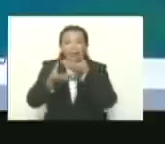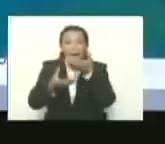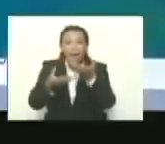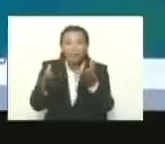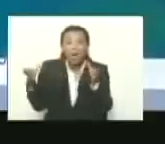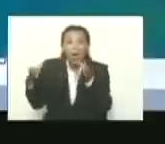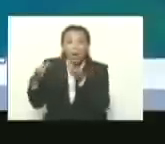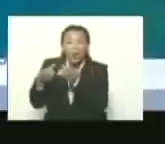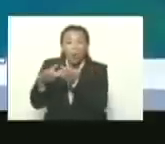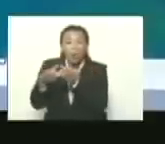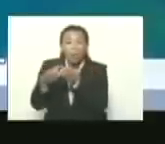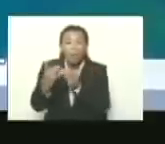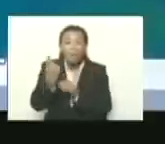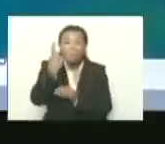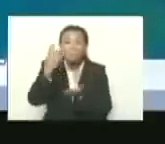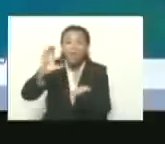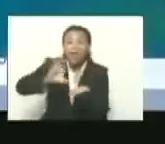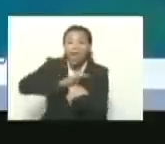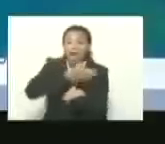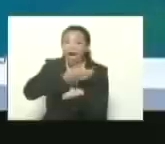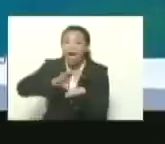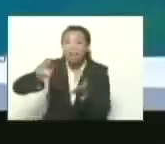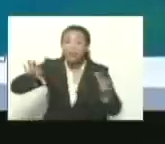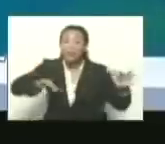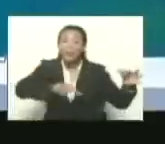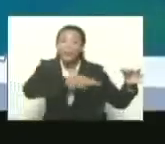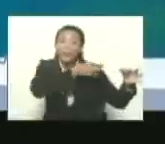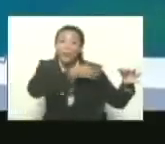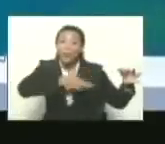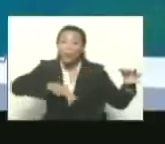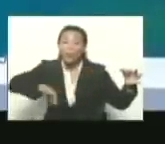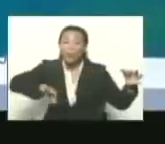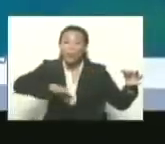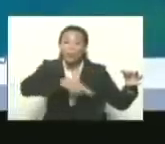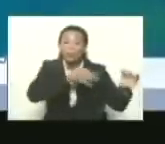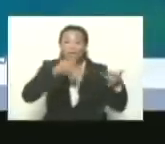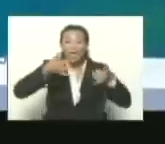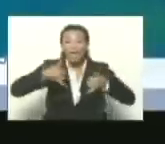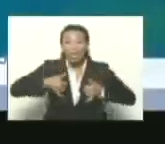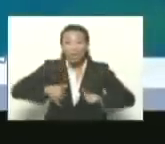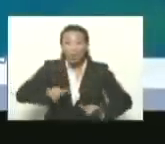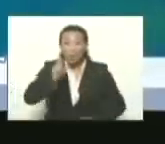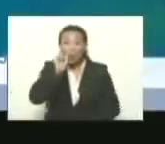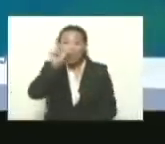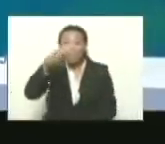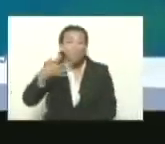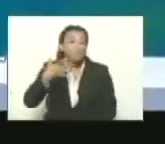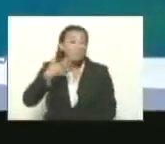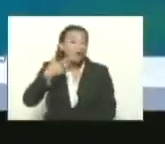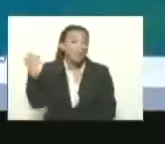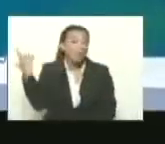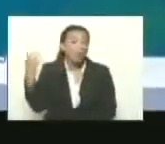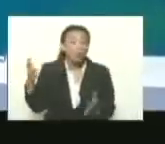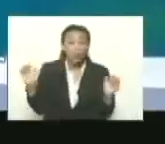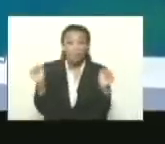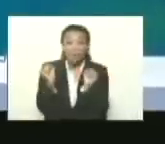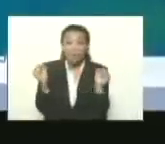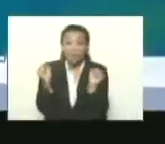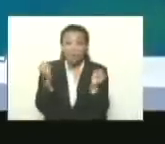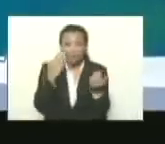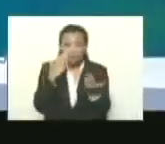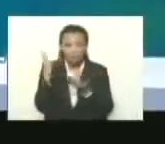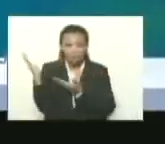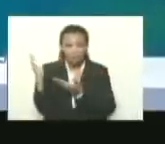primera interpretación del violín mágico y los hijos de Pillullo, ¿ah? Con Preciosa